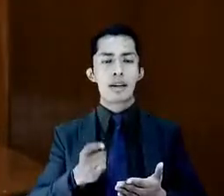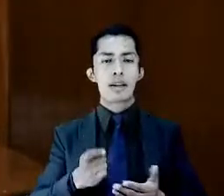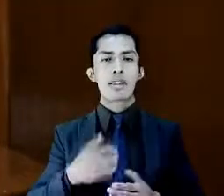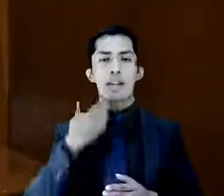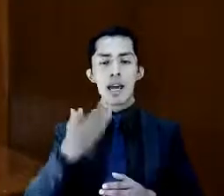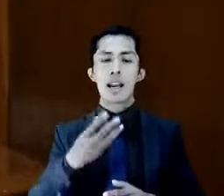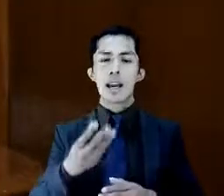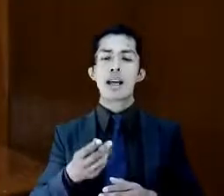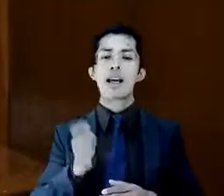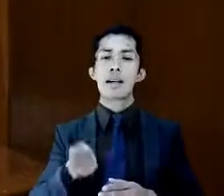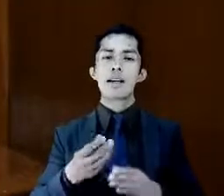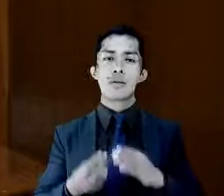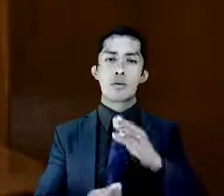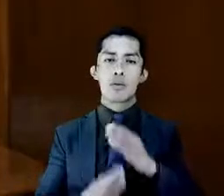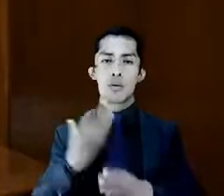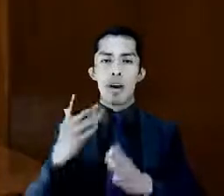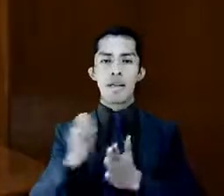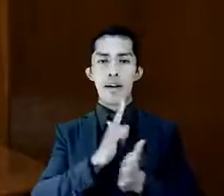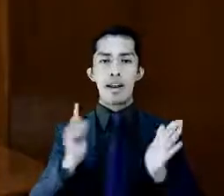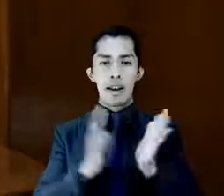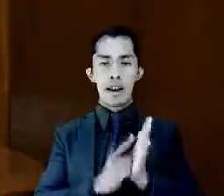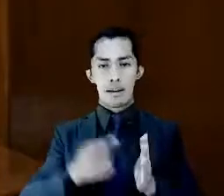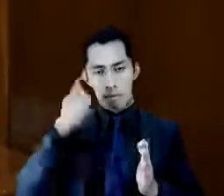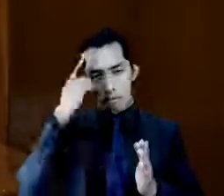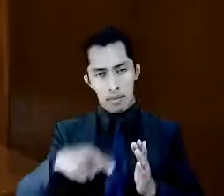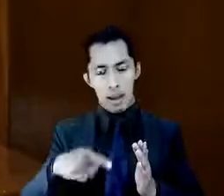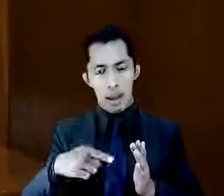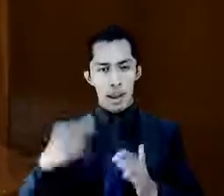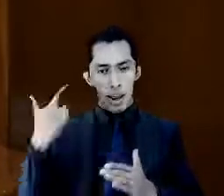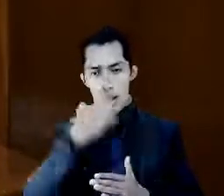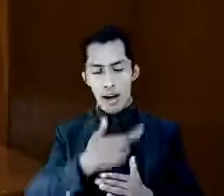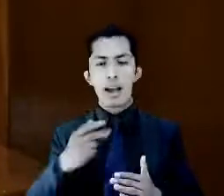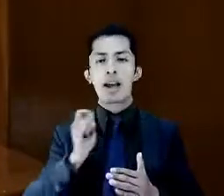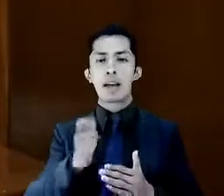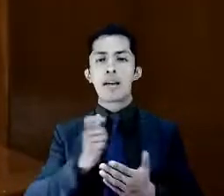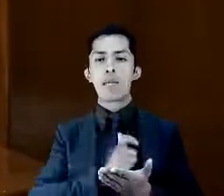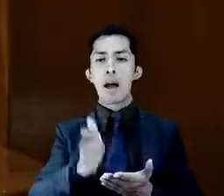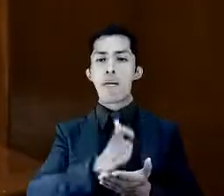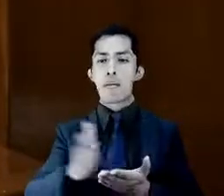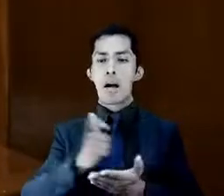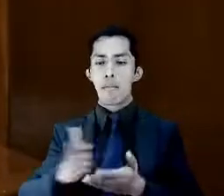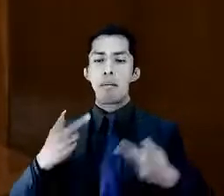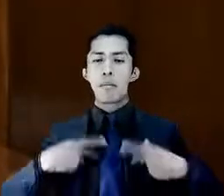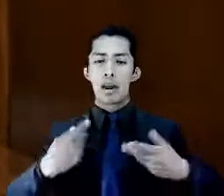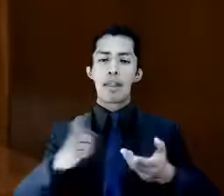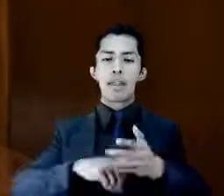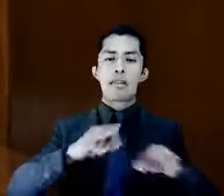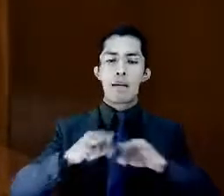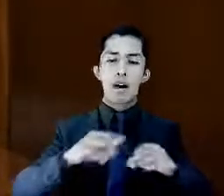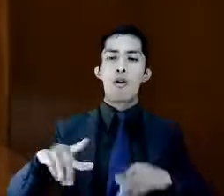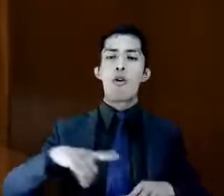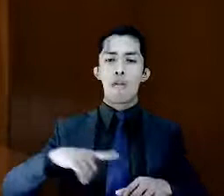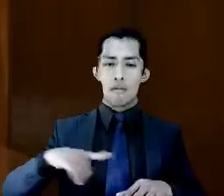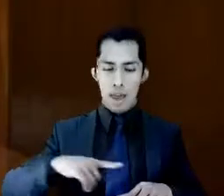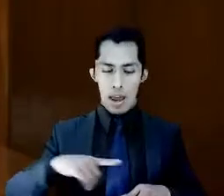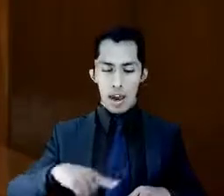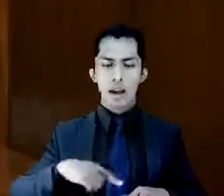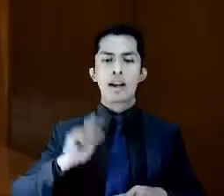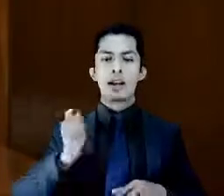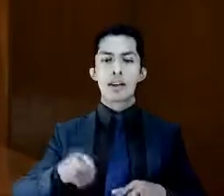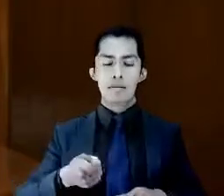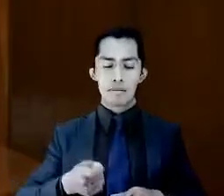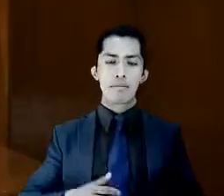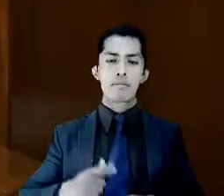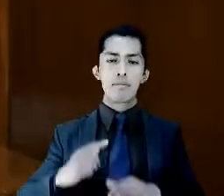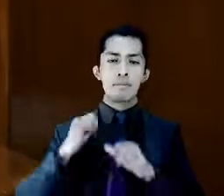se expide ley que regula las remuneraciones de las personas servidoras públicas de los poderes del